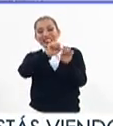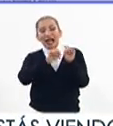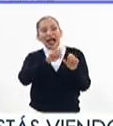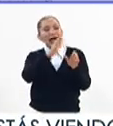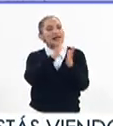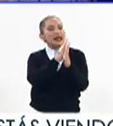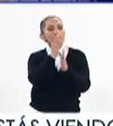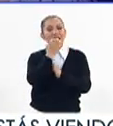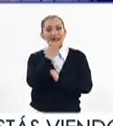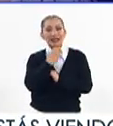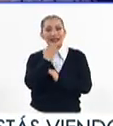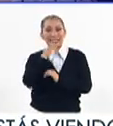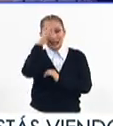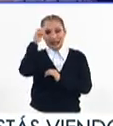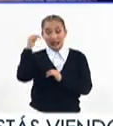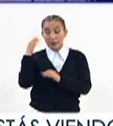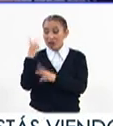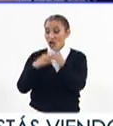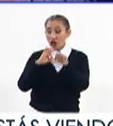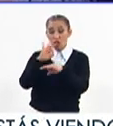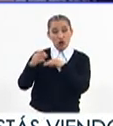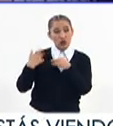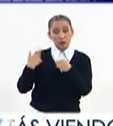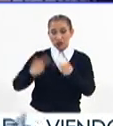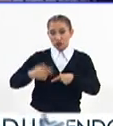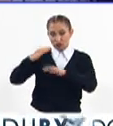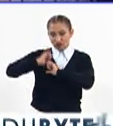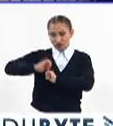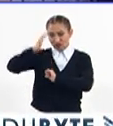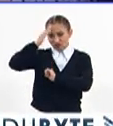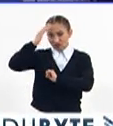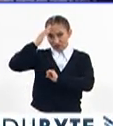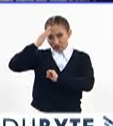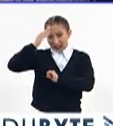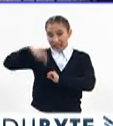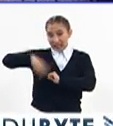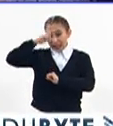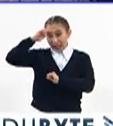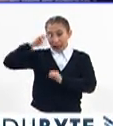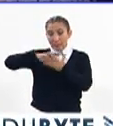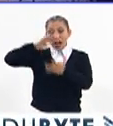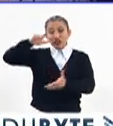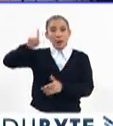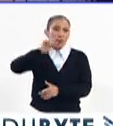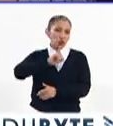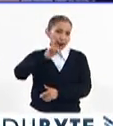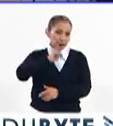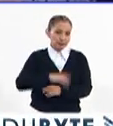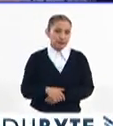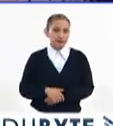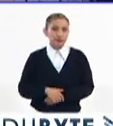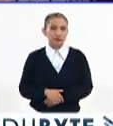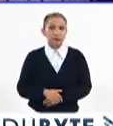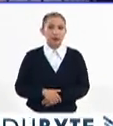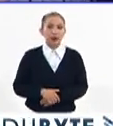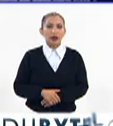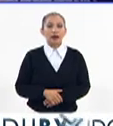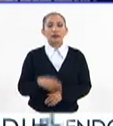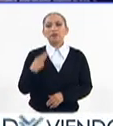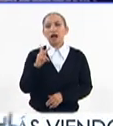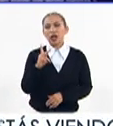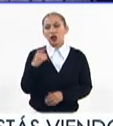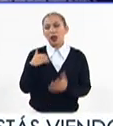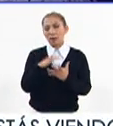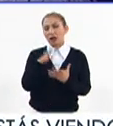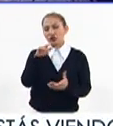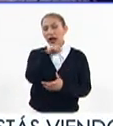de lectura en Nayarit. Vinieron todos los mediadores que tenemos en Nayarit. En su mayoría son mujeres, ¿verdad? Pero